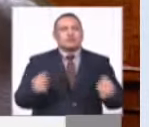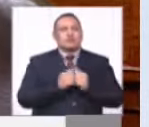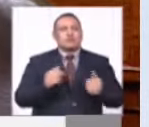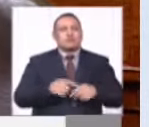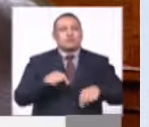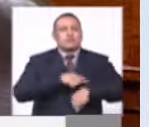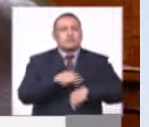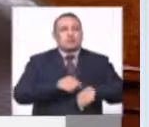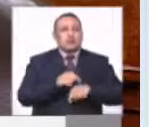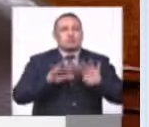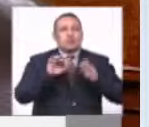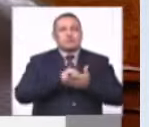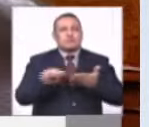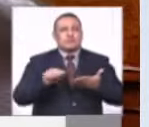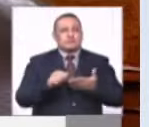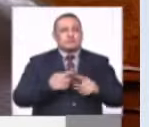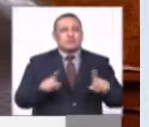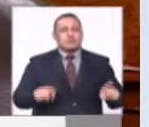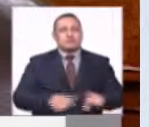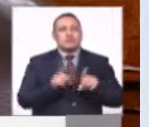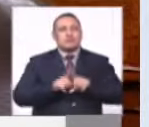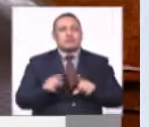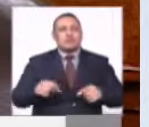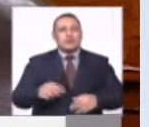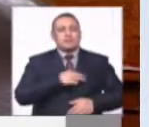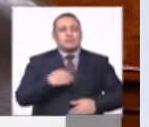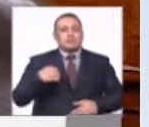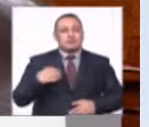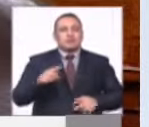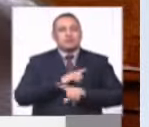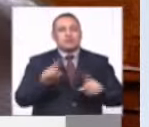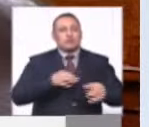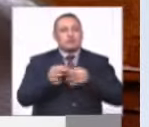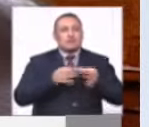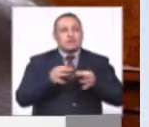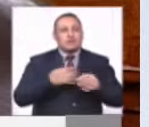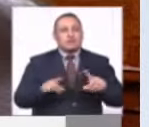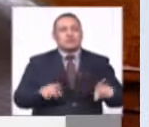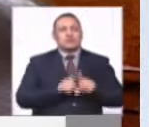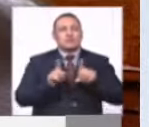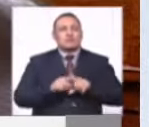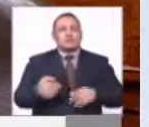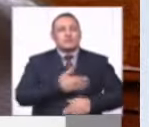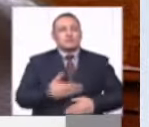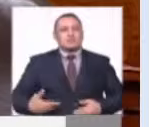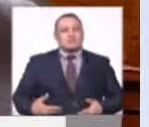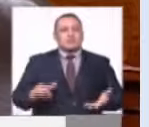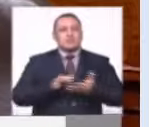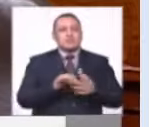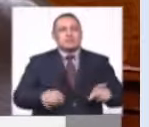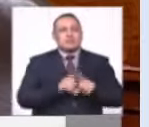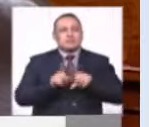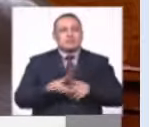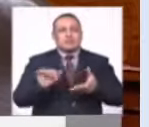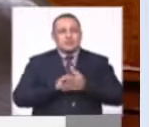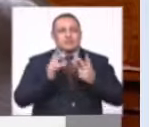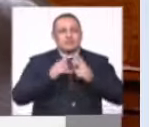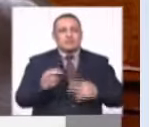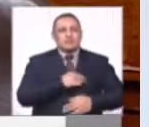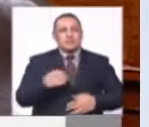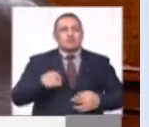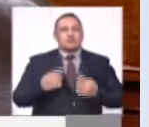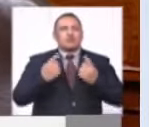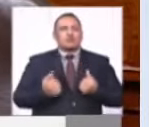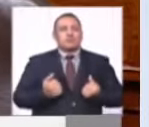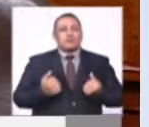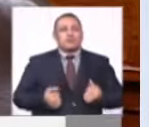va a demorar 10 meses, pero el Premier no ha hecho mención. Entonces, señor presidente, incluso el ministro de